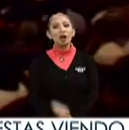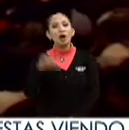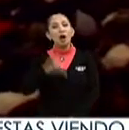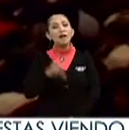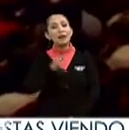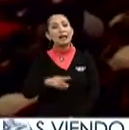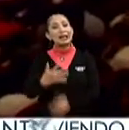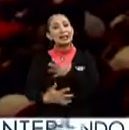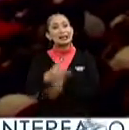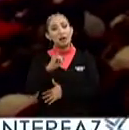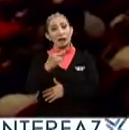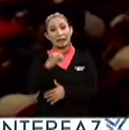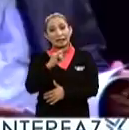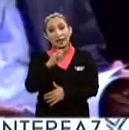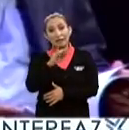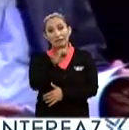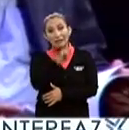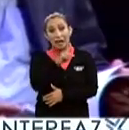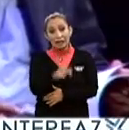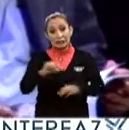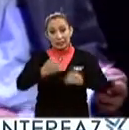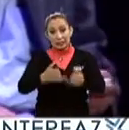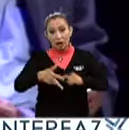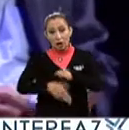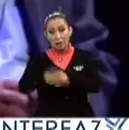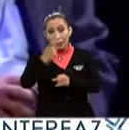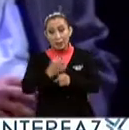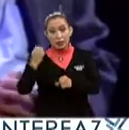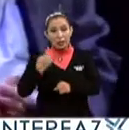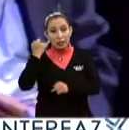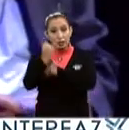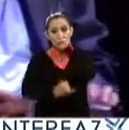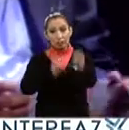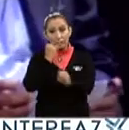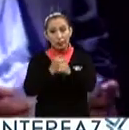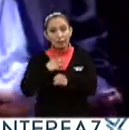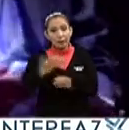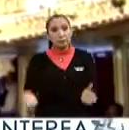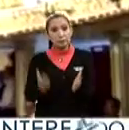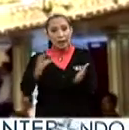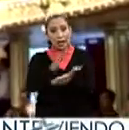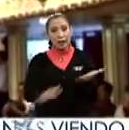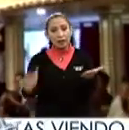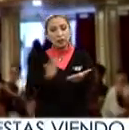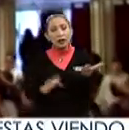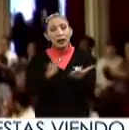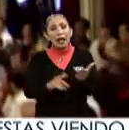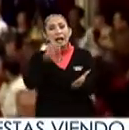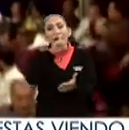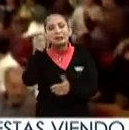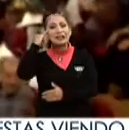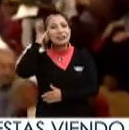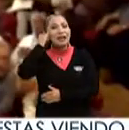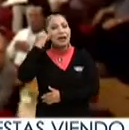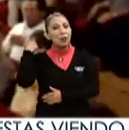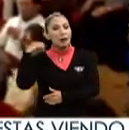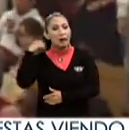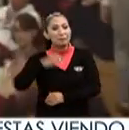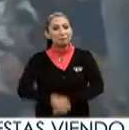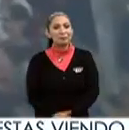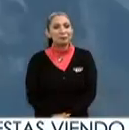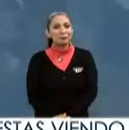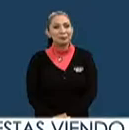Hoy, viernes 15 de junio, en Interfaz, fue inaugurado el primer Congreso Internacional de Fomento a la Lectura en Lenguas Indígenas en